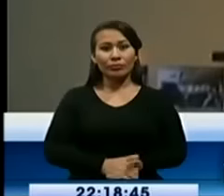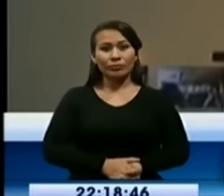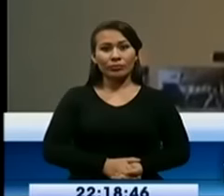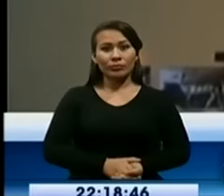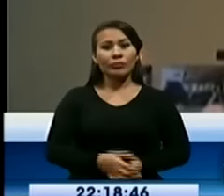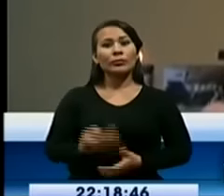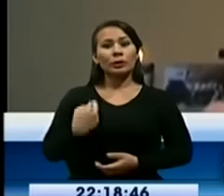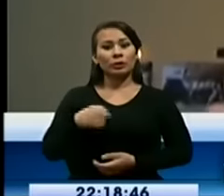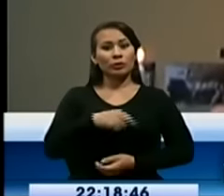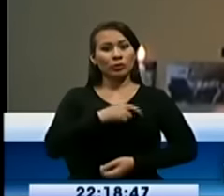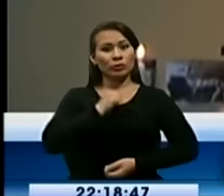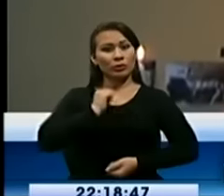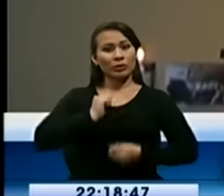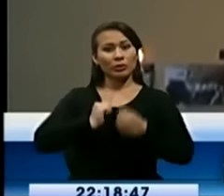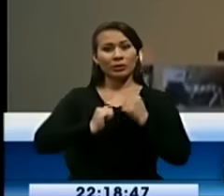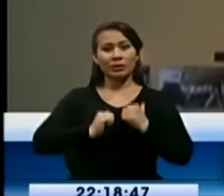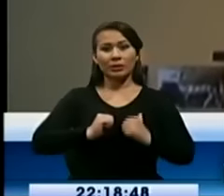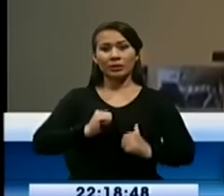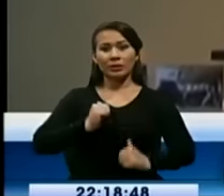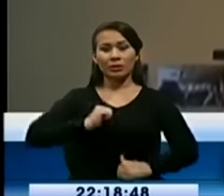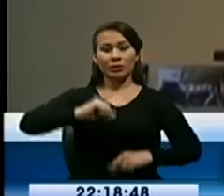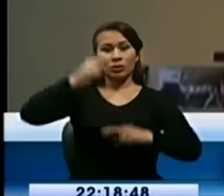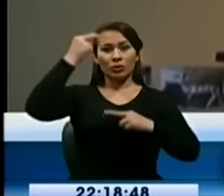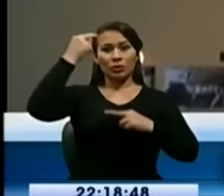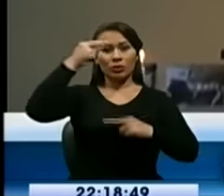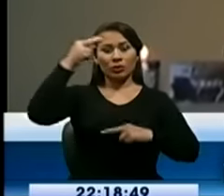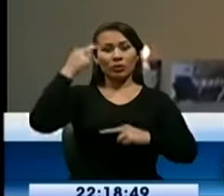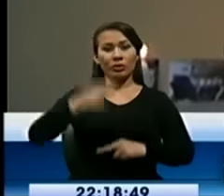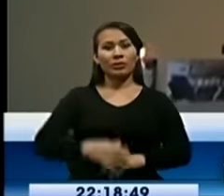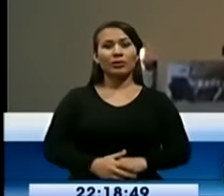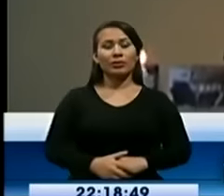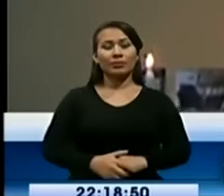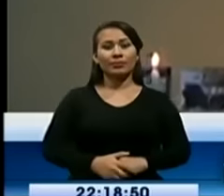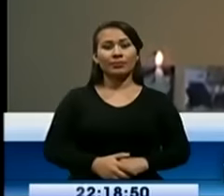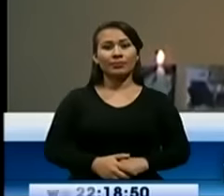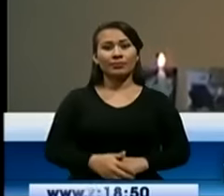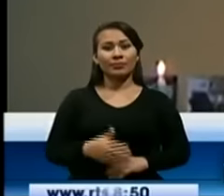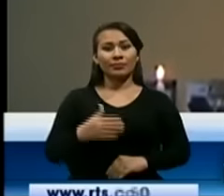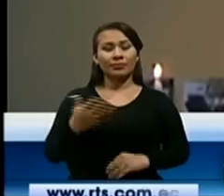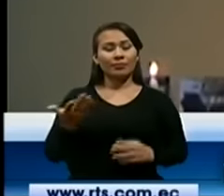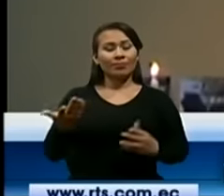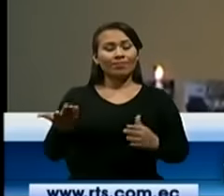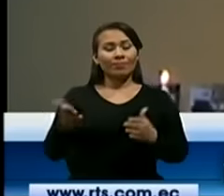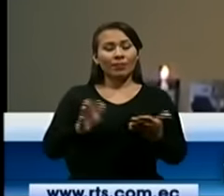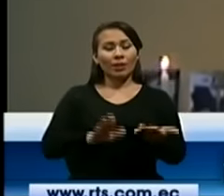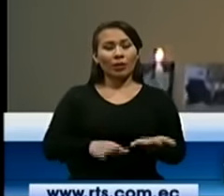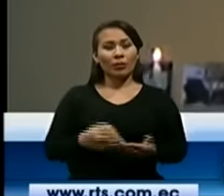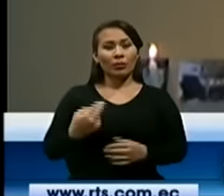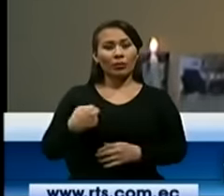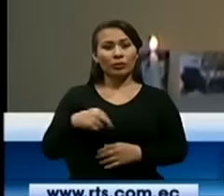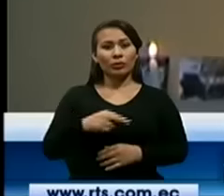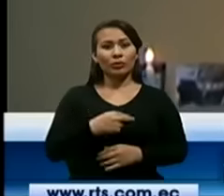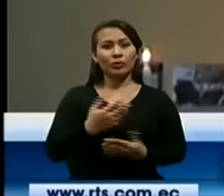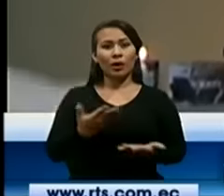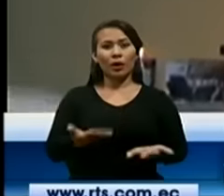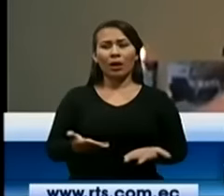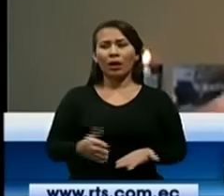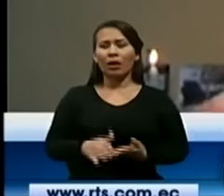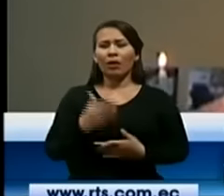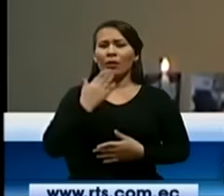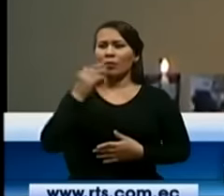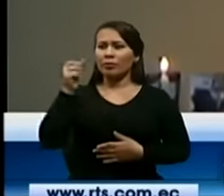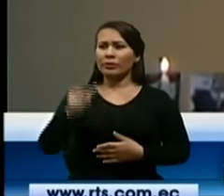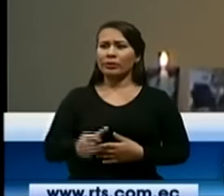Estamos muy apenados con la noticia y parece mentira de que él ya no esté aquí con nosotros, porque era un chico sano, un